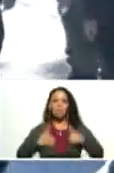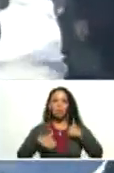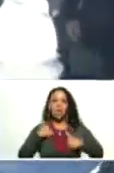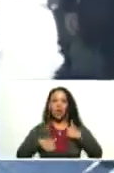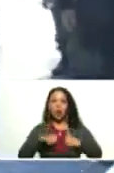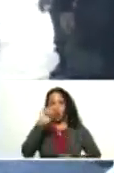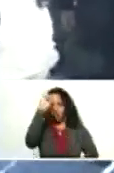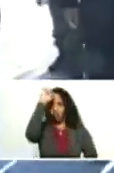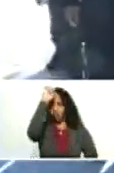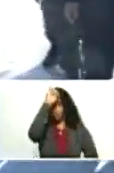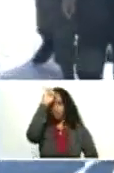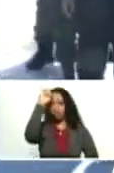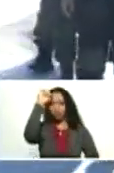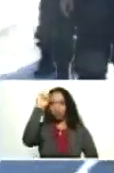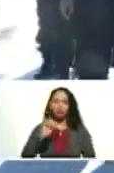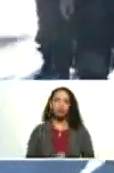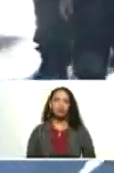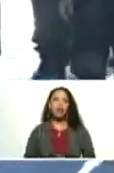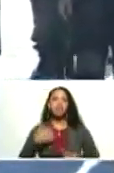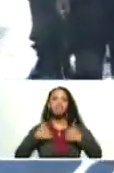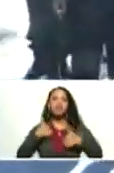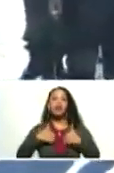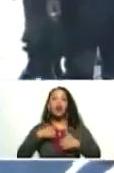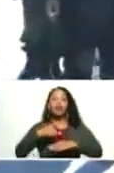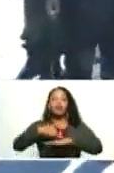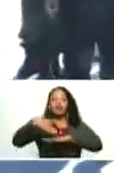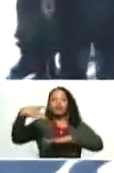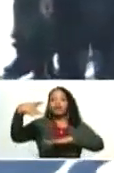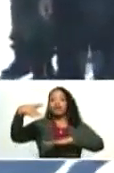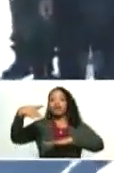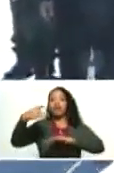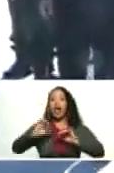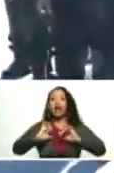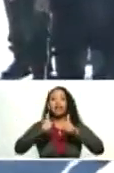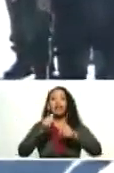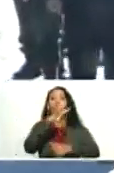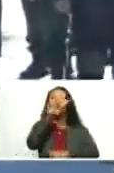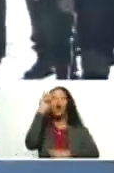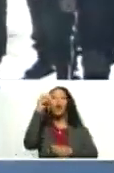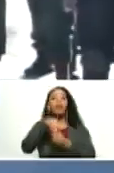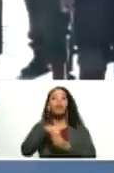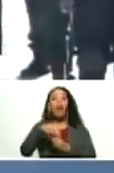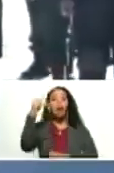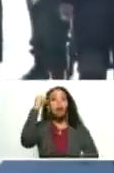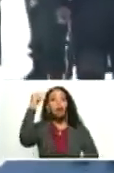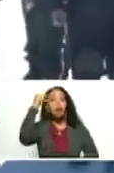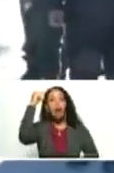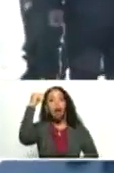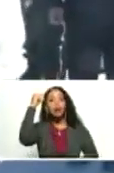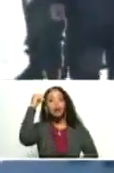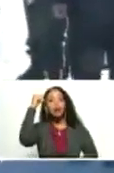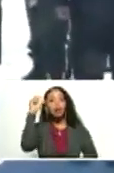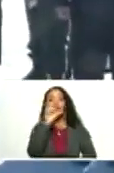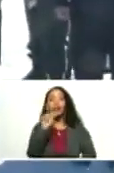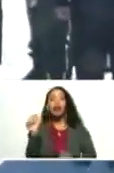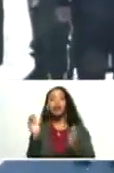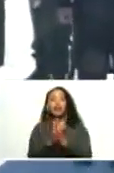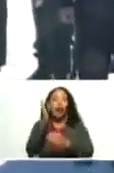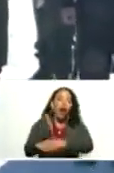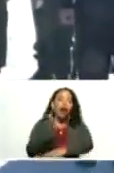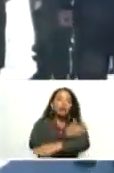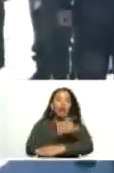ceniza, miércoles sagrado. Inicia la cuaresma, que Dios bendiga a nuestro pueblo. Después de